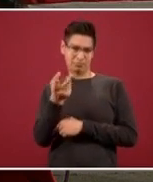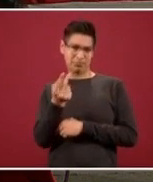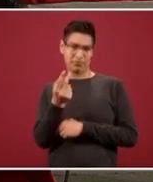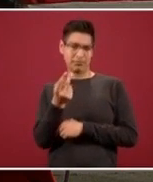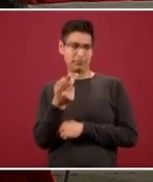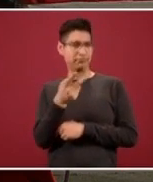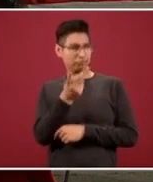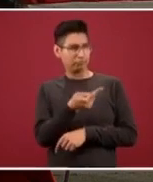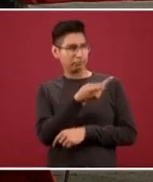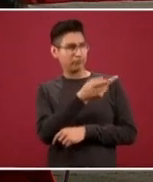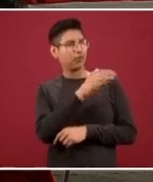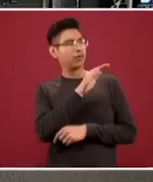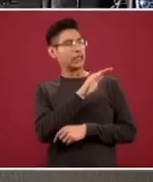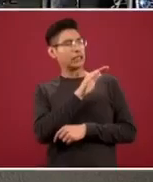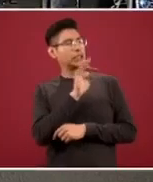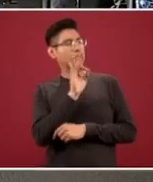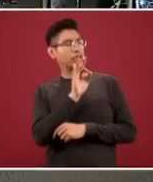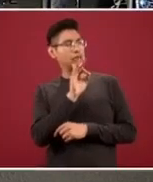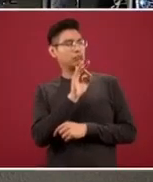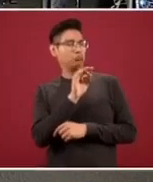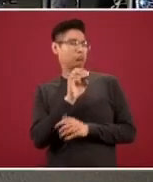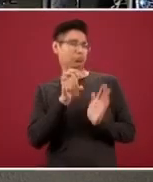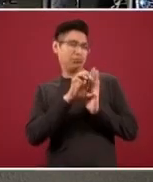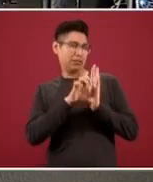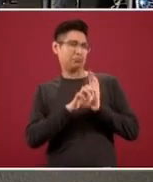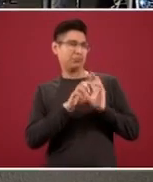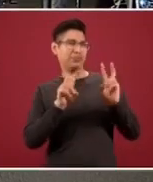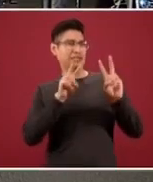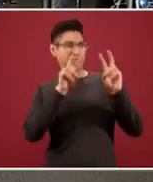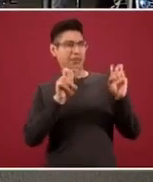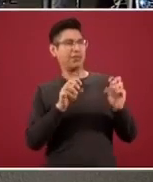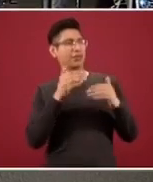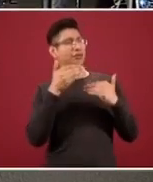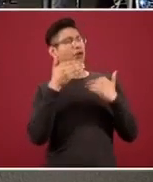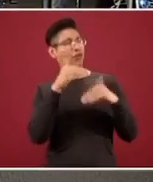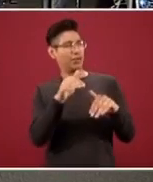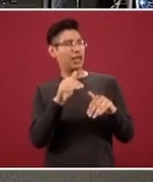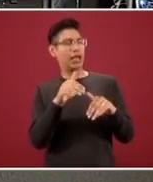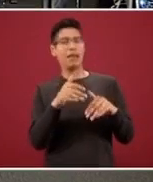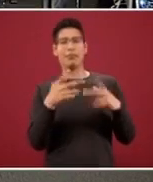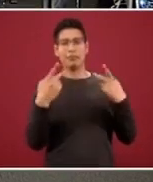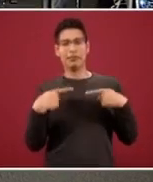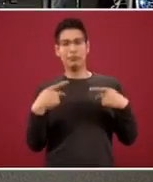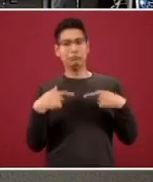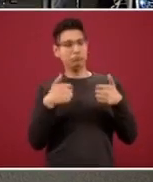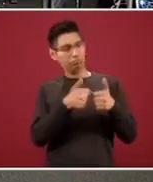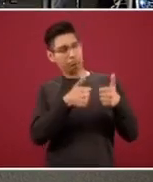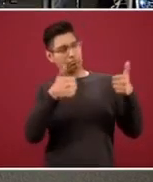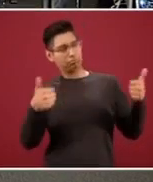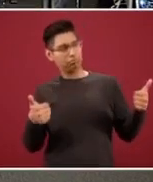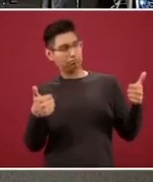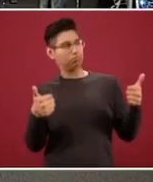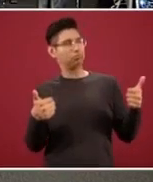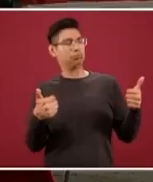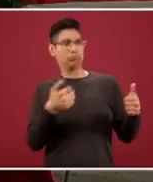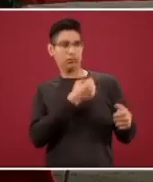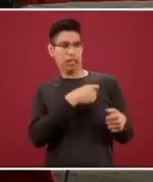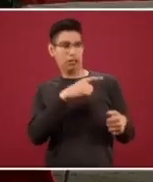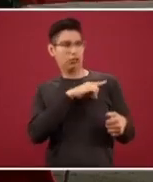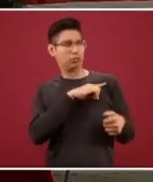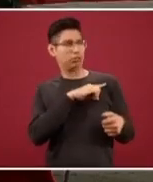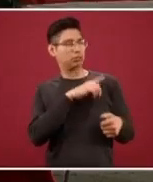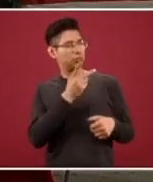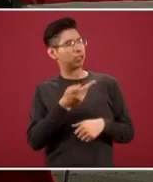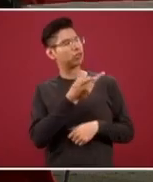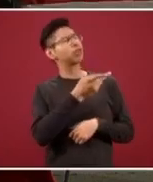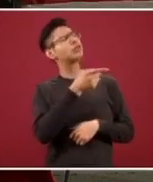se hacen, pues esto de la sana distancia, ahora que se presentó a la heroína su sana distancia. ¿Usted, cuál es su postura como